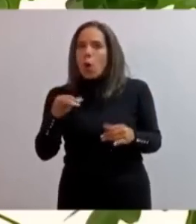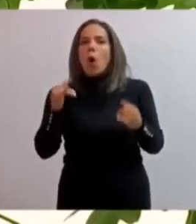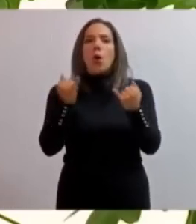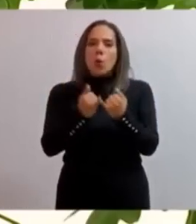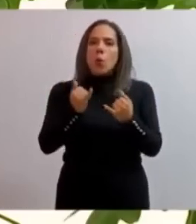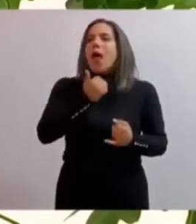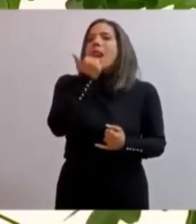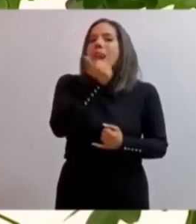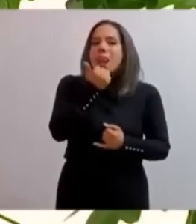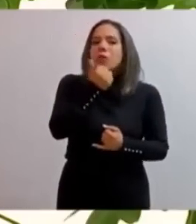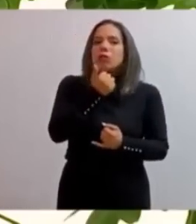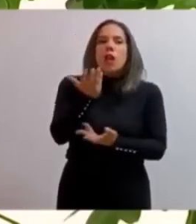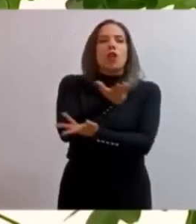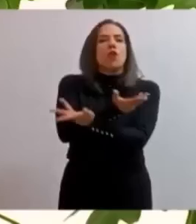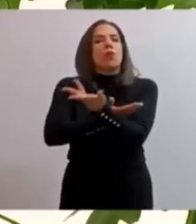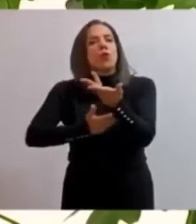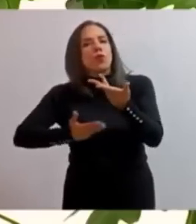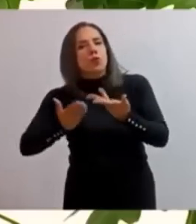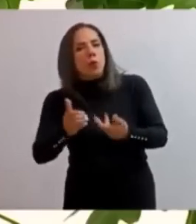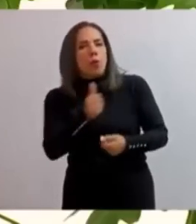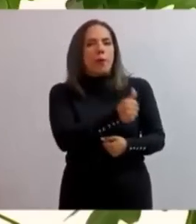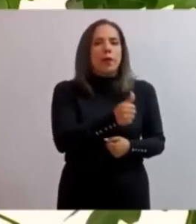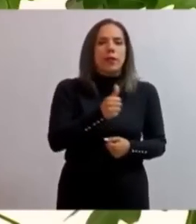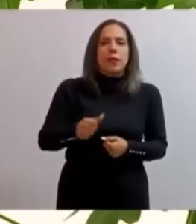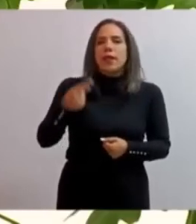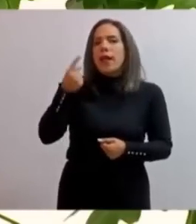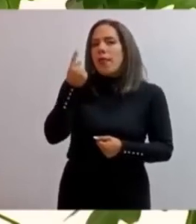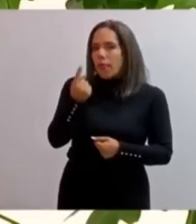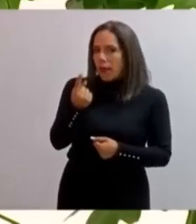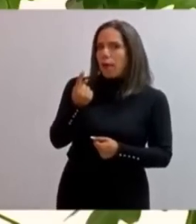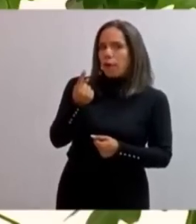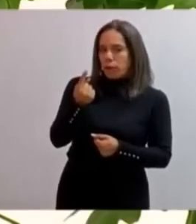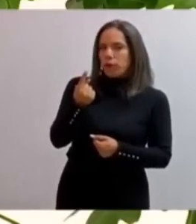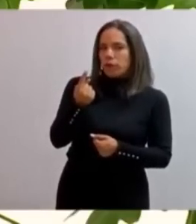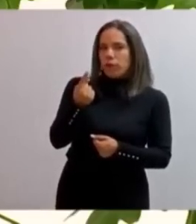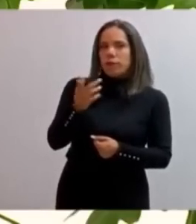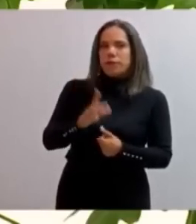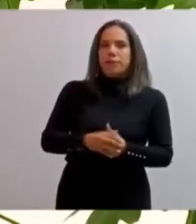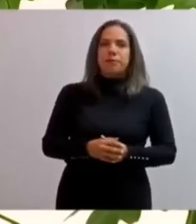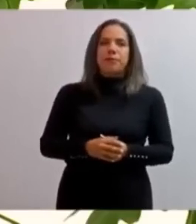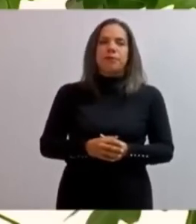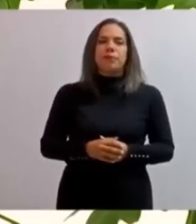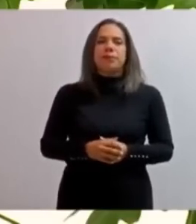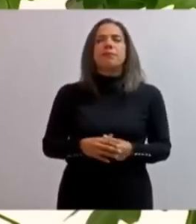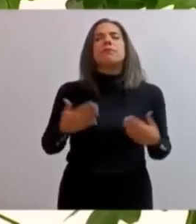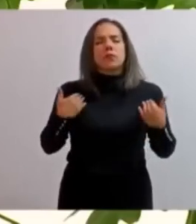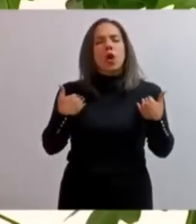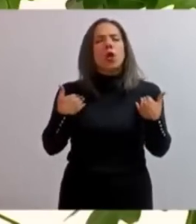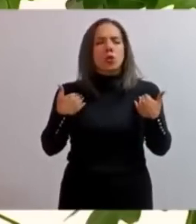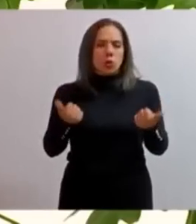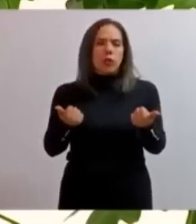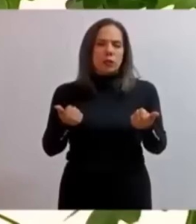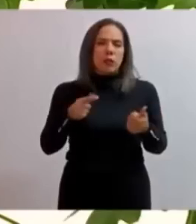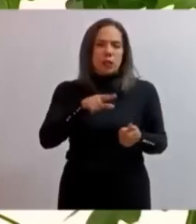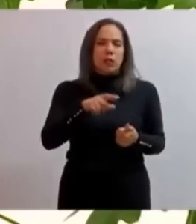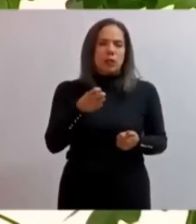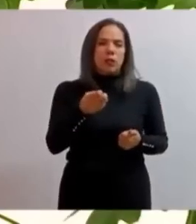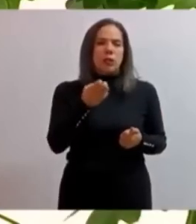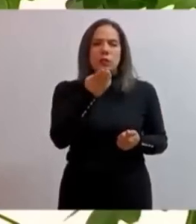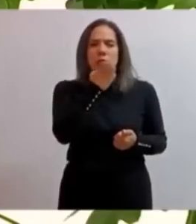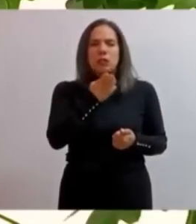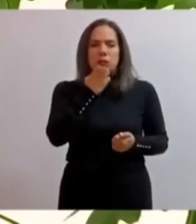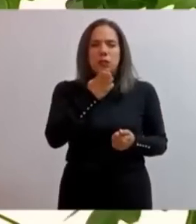sino es la convivencia de lo que pueden hacer entre ellos mismos. Yo sé que en escuelas multigrados a veces